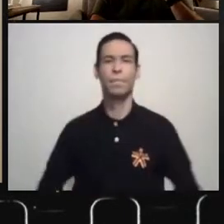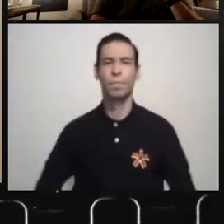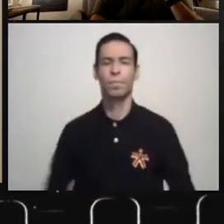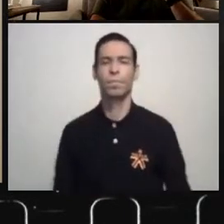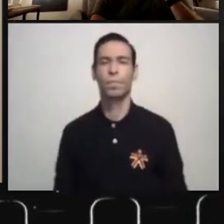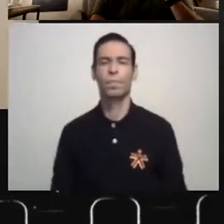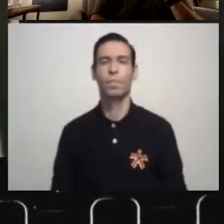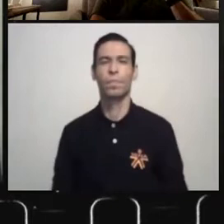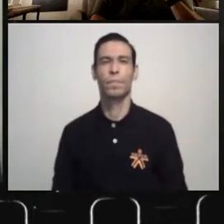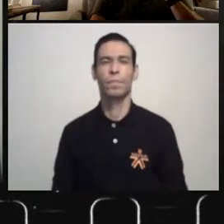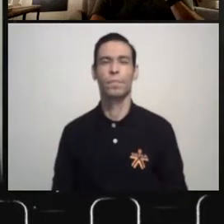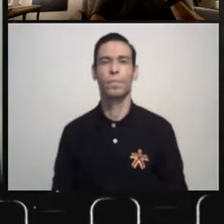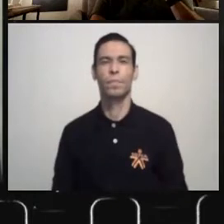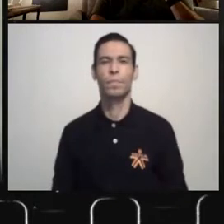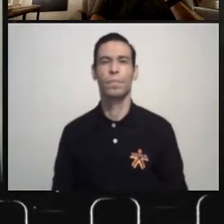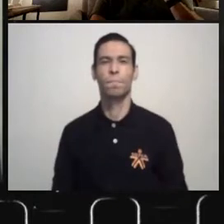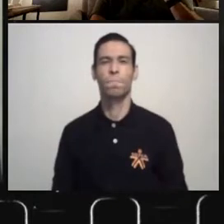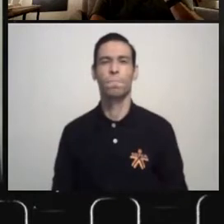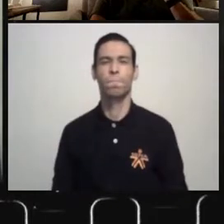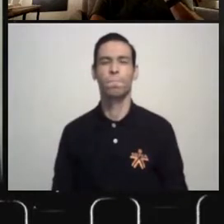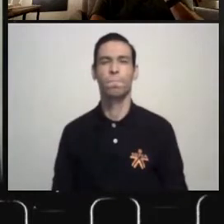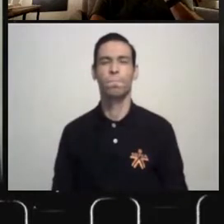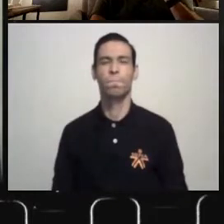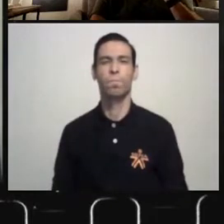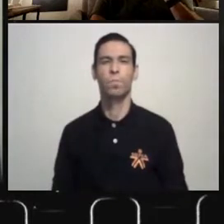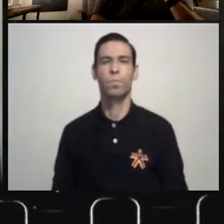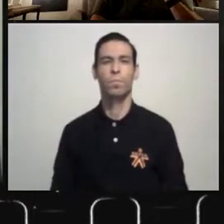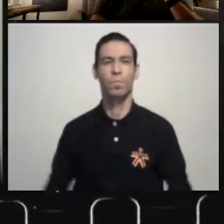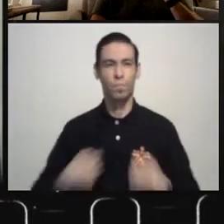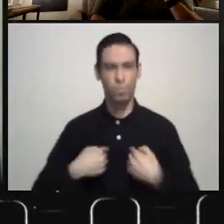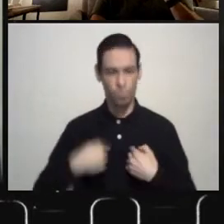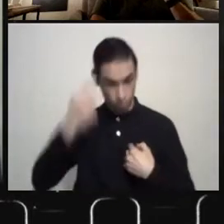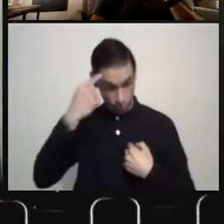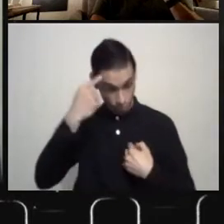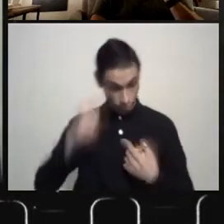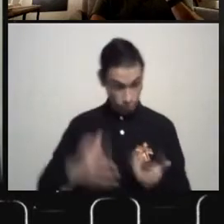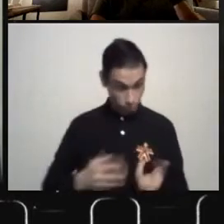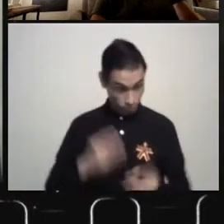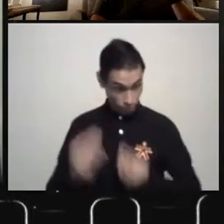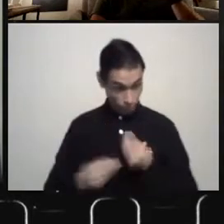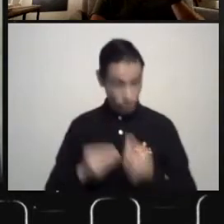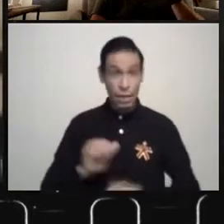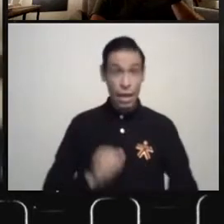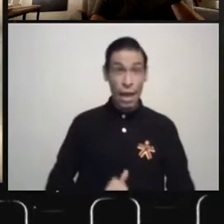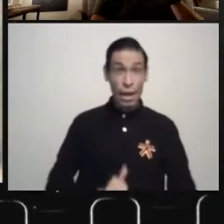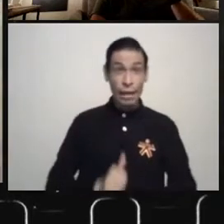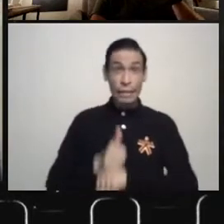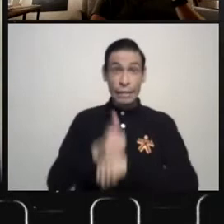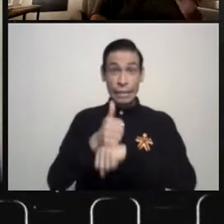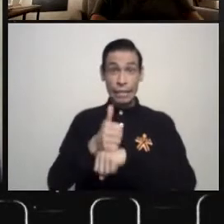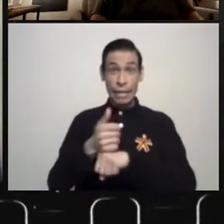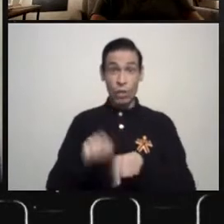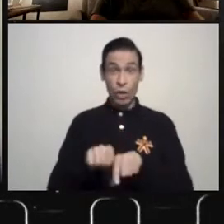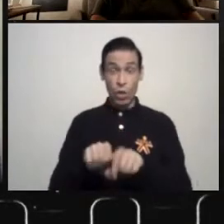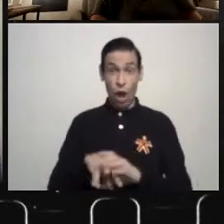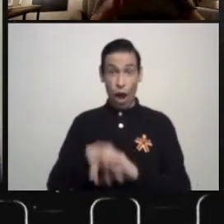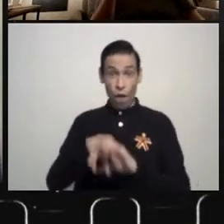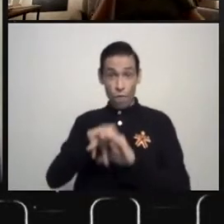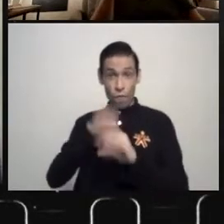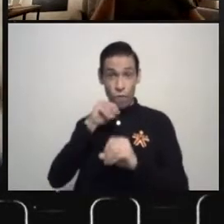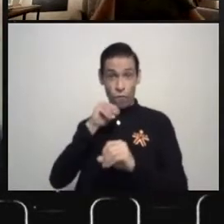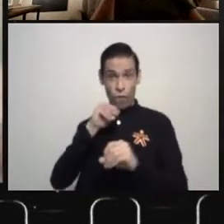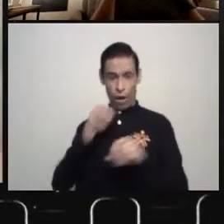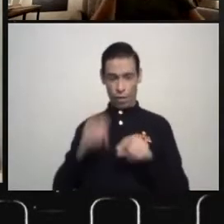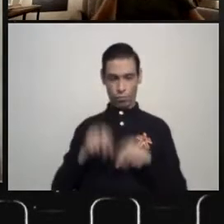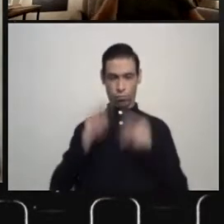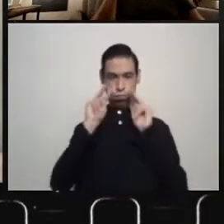Pues yo creo que el director es la persona que está, digamos, de alguna manera desde afuera viendo todos los procesos,